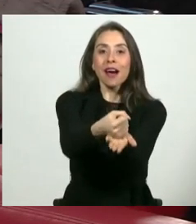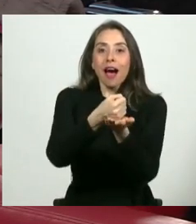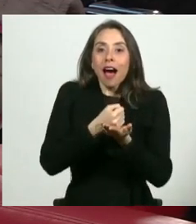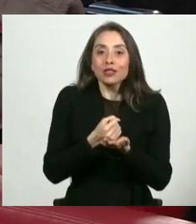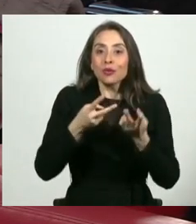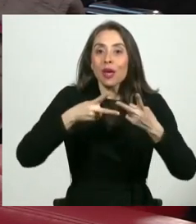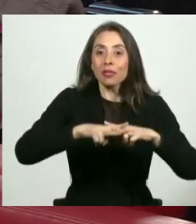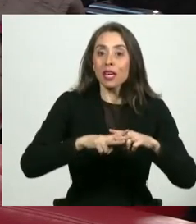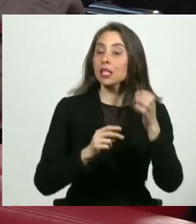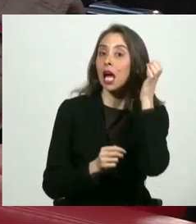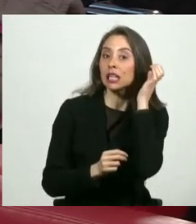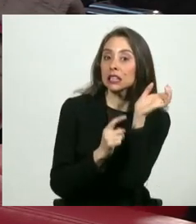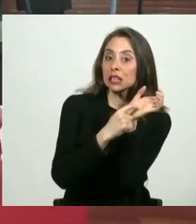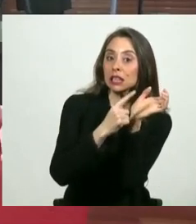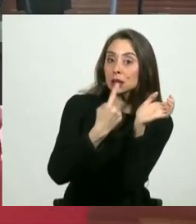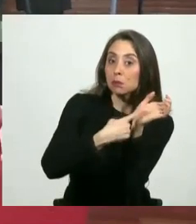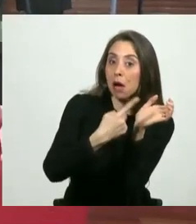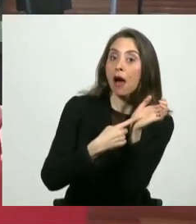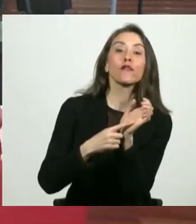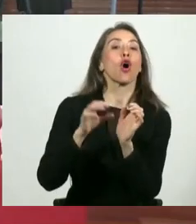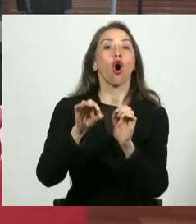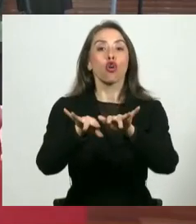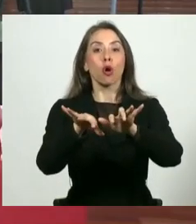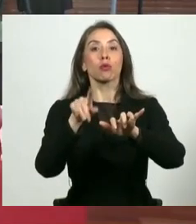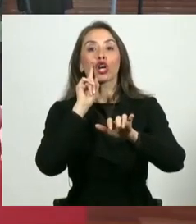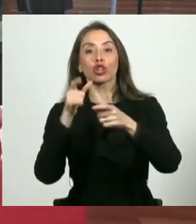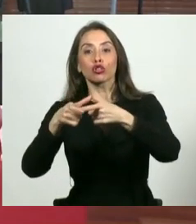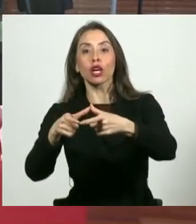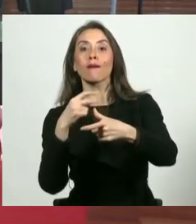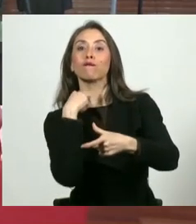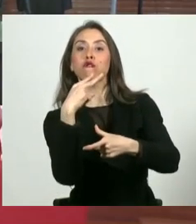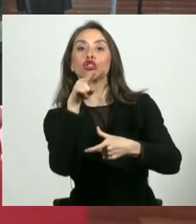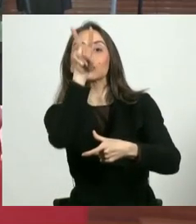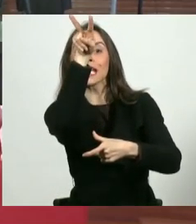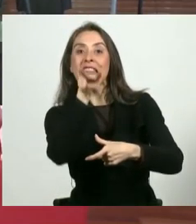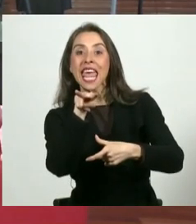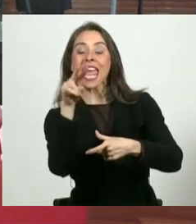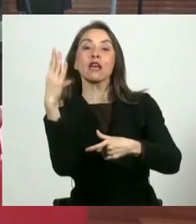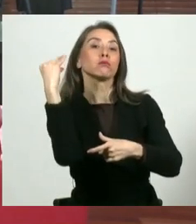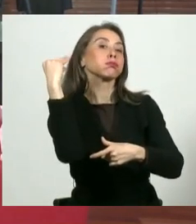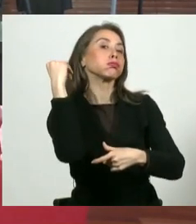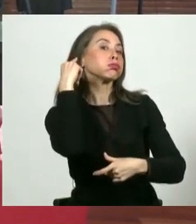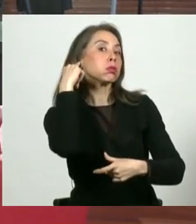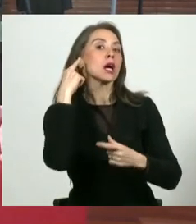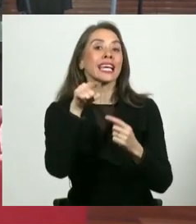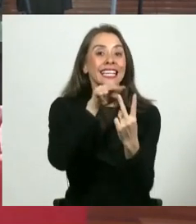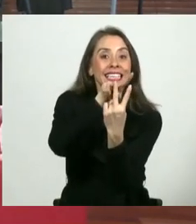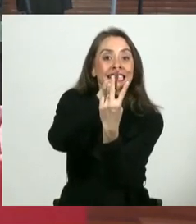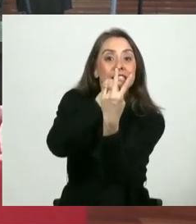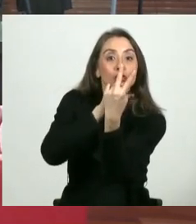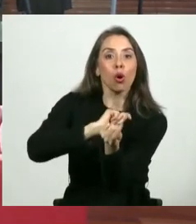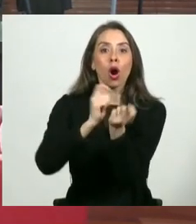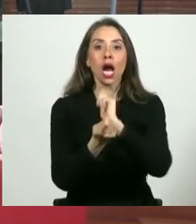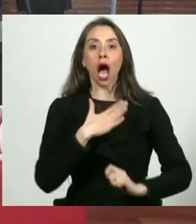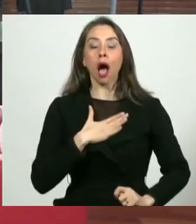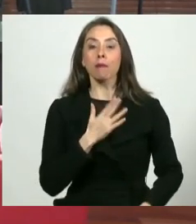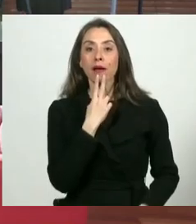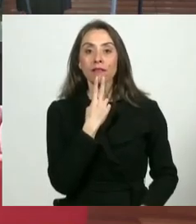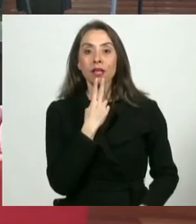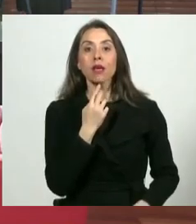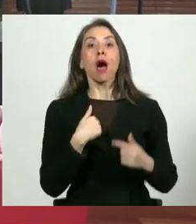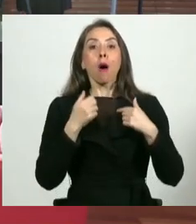técnica, como un smartphone o un computador con lector de pantalla, nos puede cambiar la vida, ¿ya? Desde ahí yo